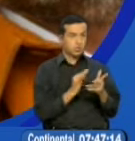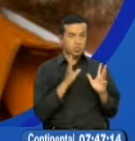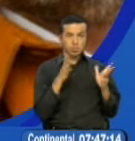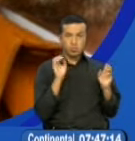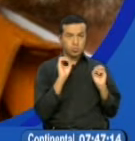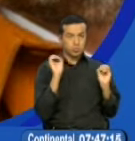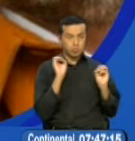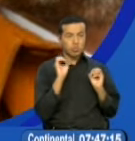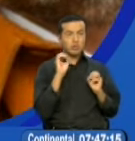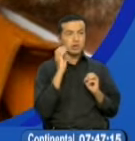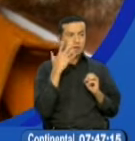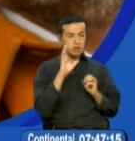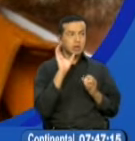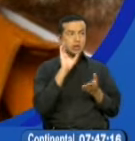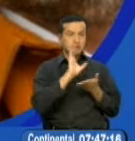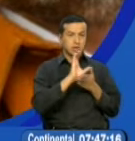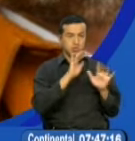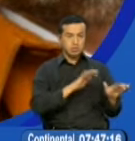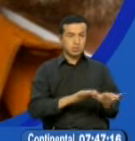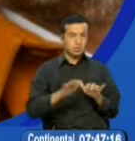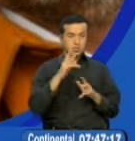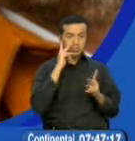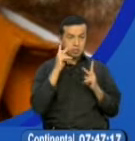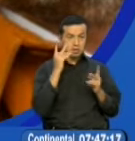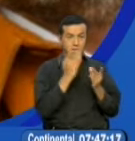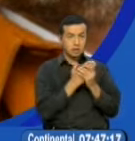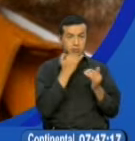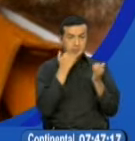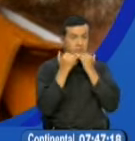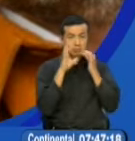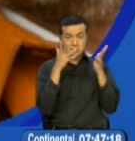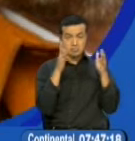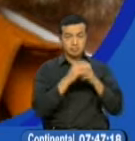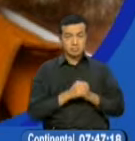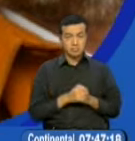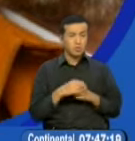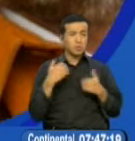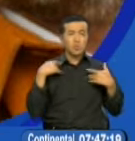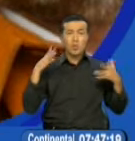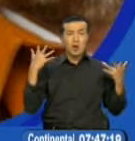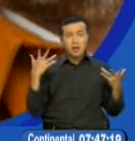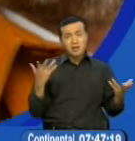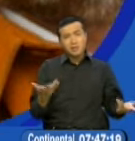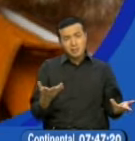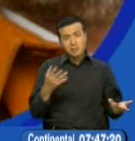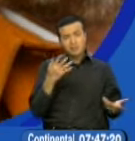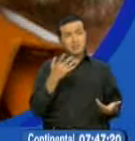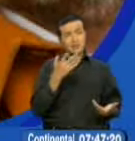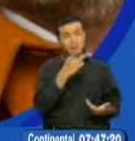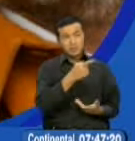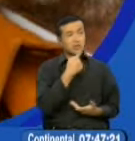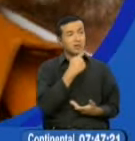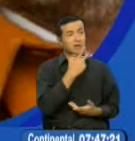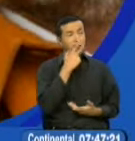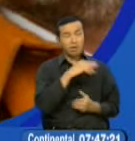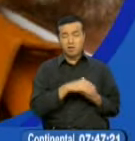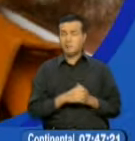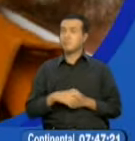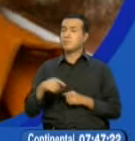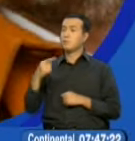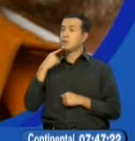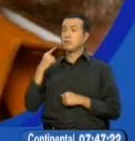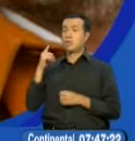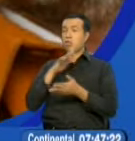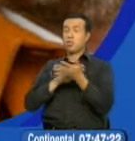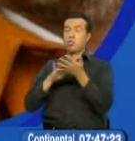por eso el centro de cómputo no pudo dar actas inconsistentes. No hay. Esa sí es una barbaridad. Las irregularidades son de